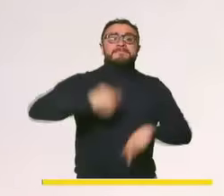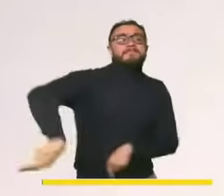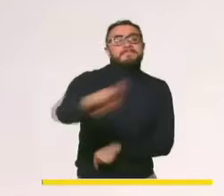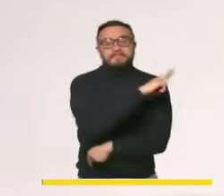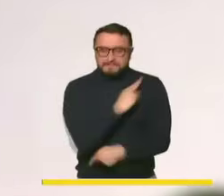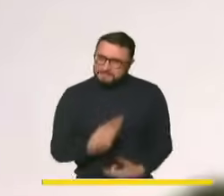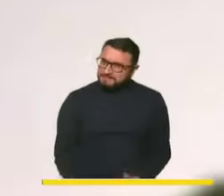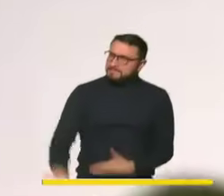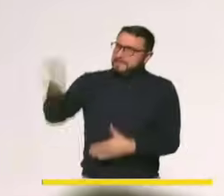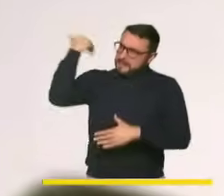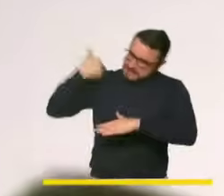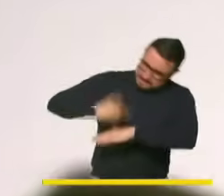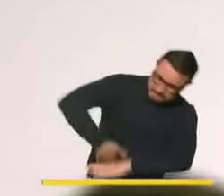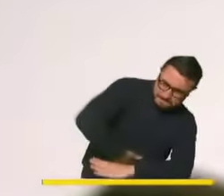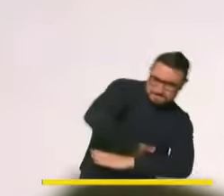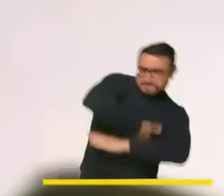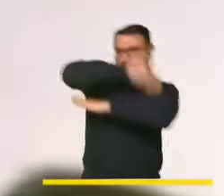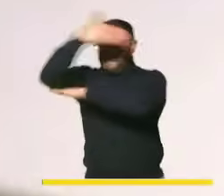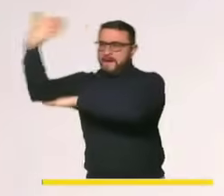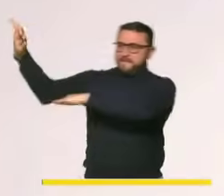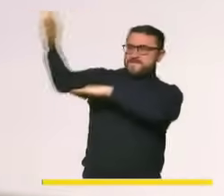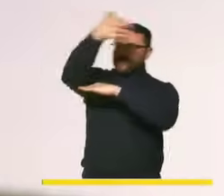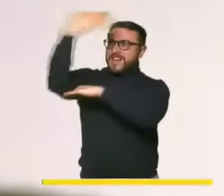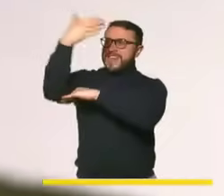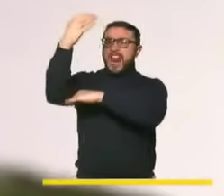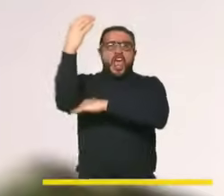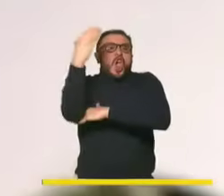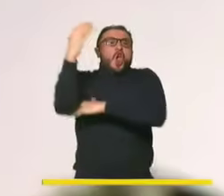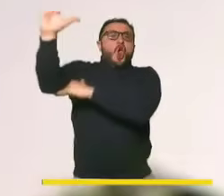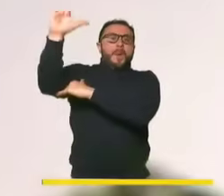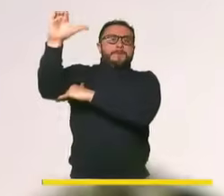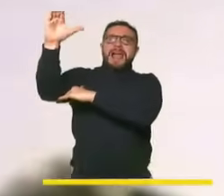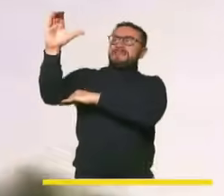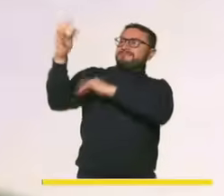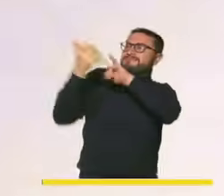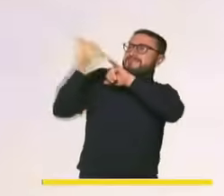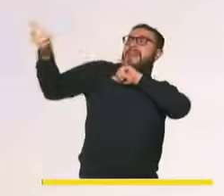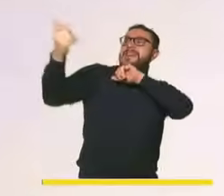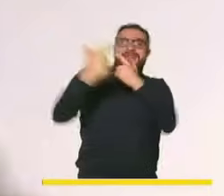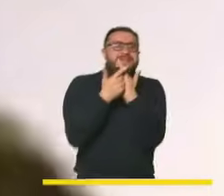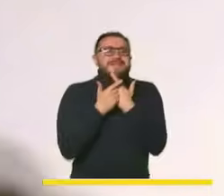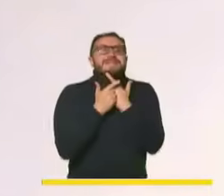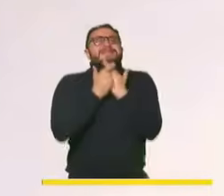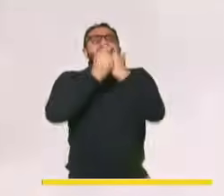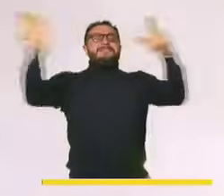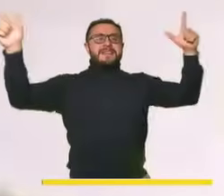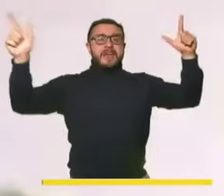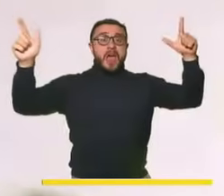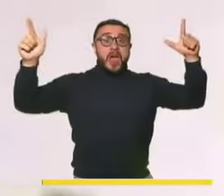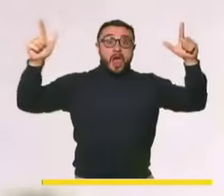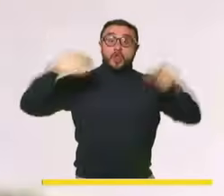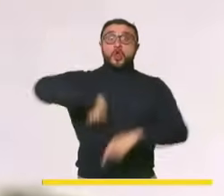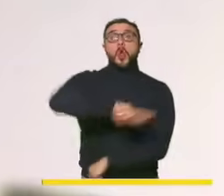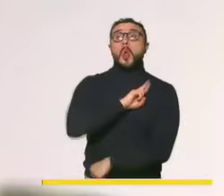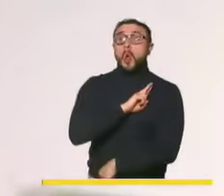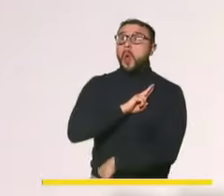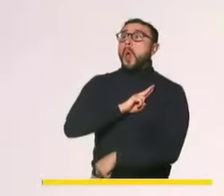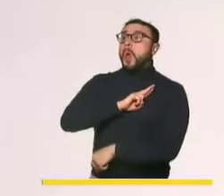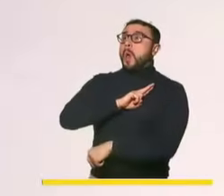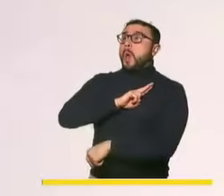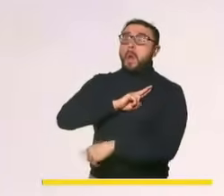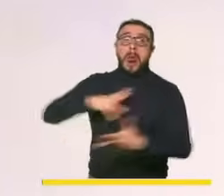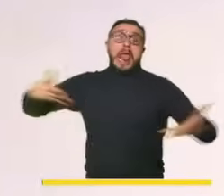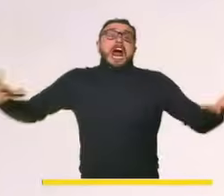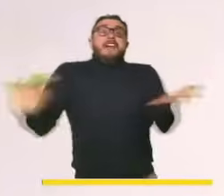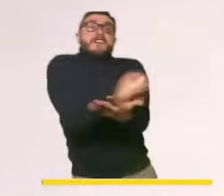donde se alzó la bandera de la República y de la libertad, que nunca nos dejamos